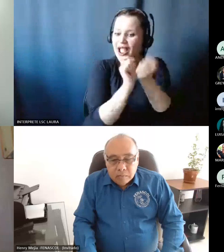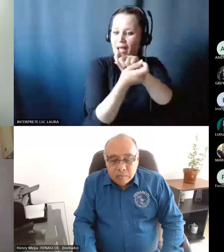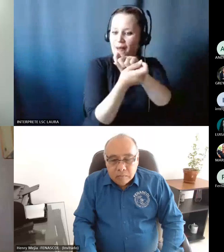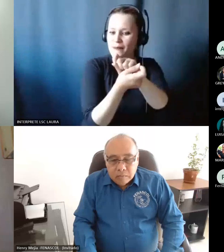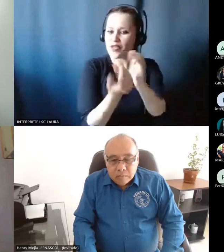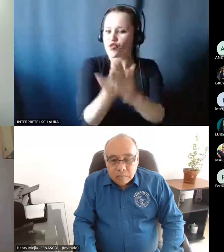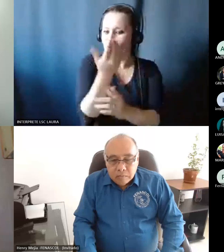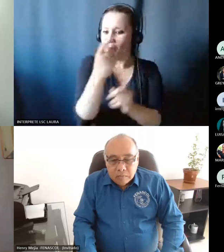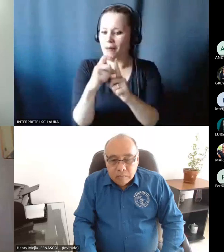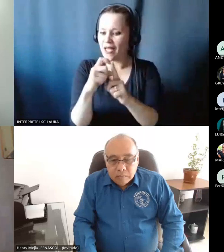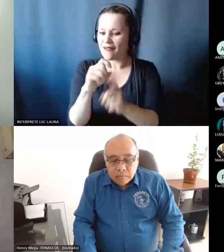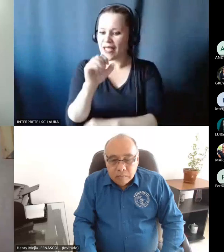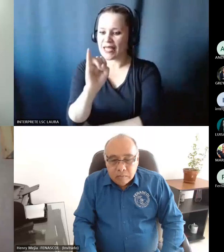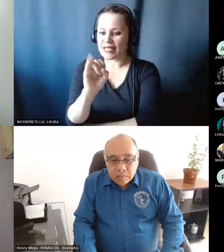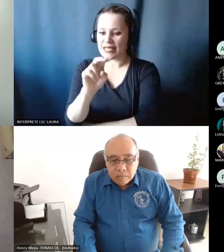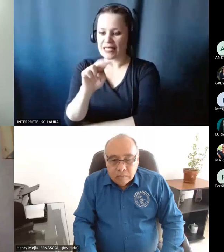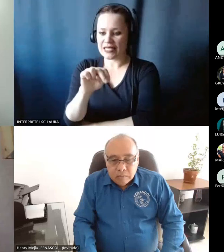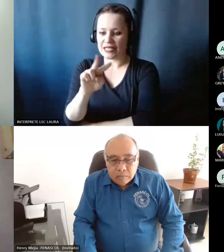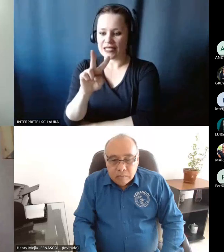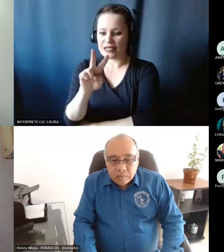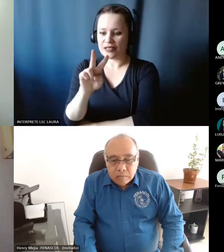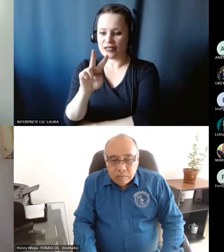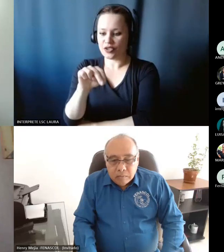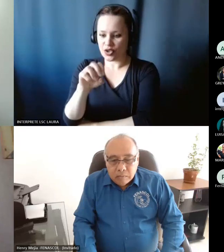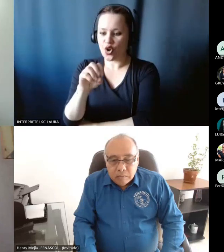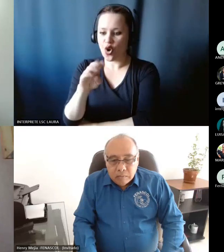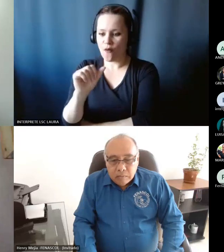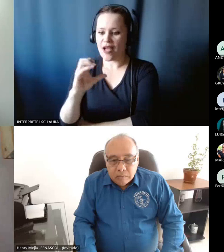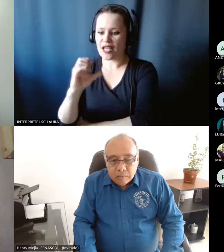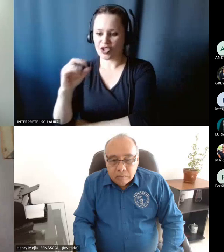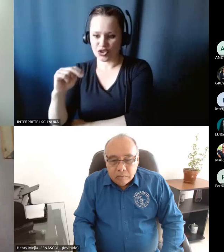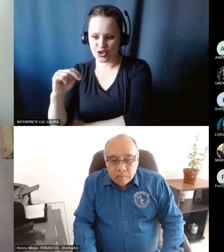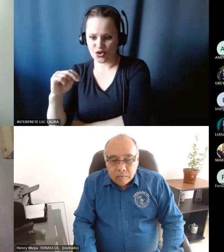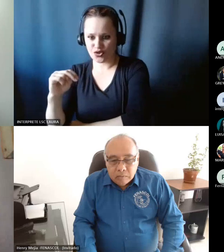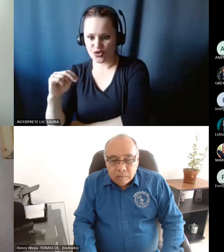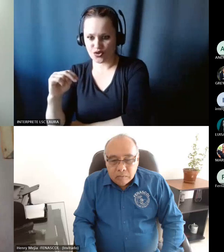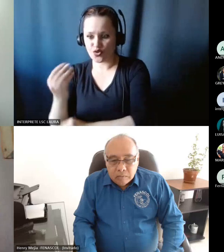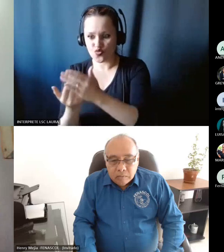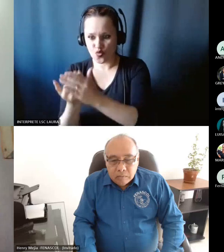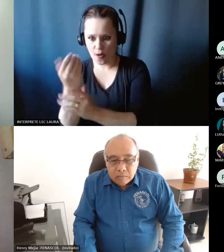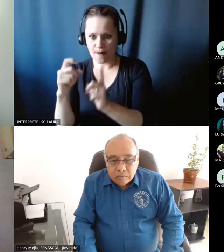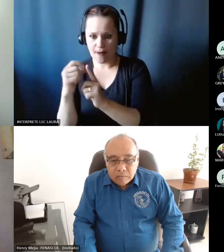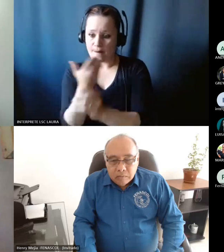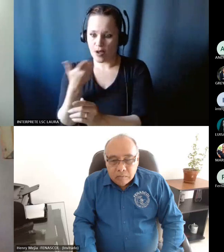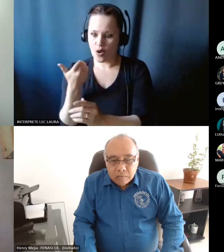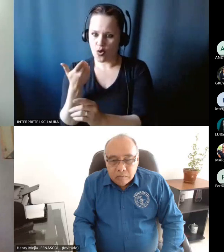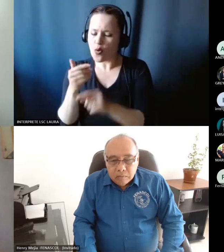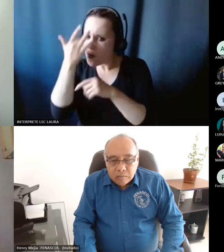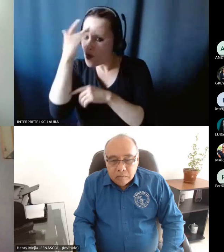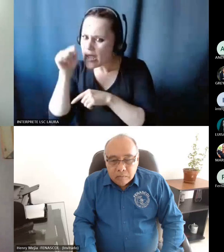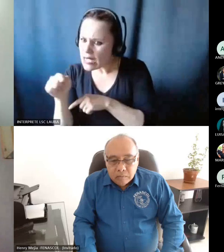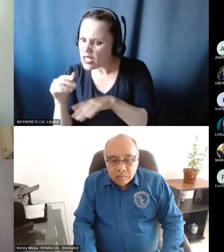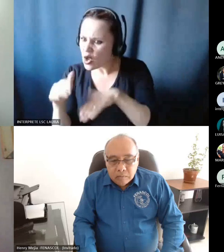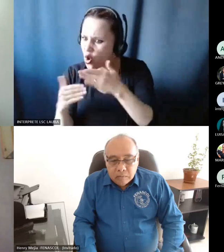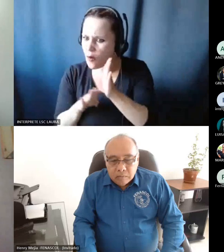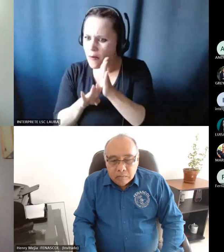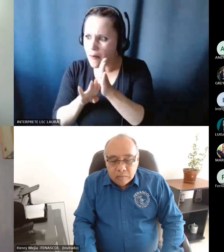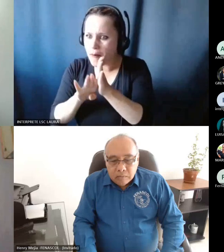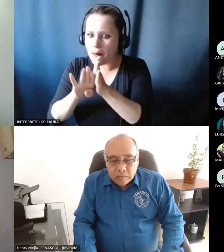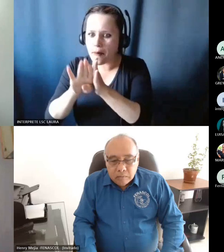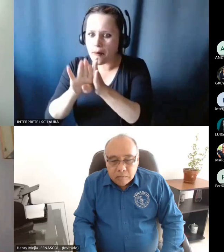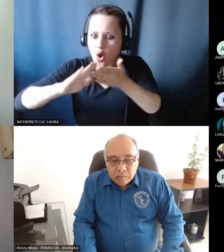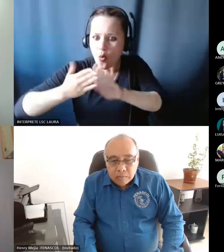trabajar en el enfoque de las acciones que generamos cómo impactan en el desarrollo de las comunidades a las cuales nos